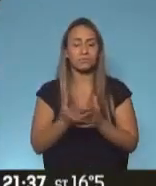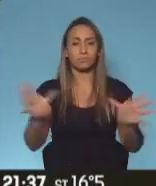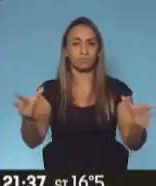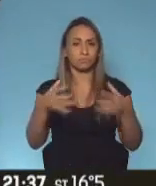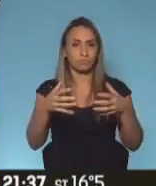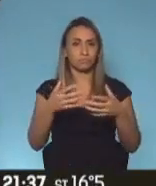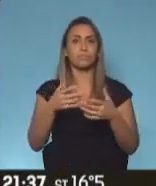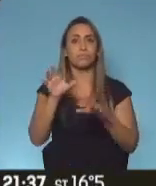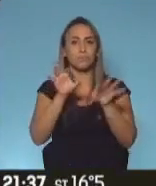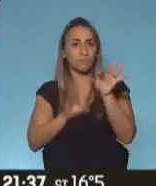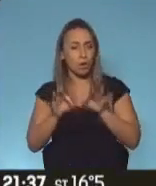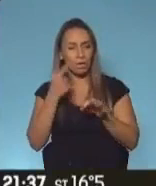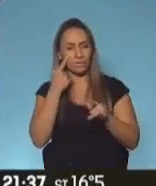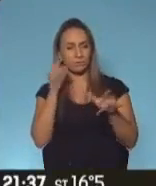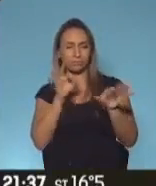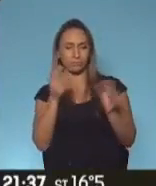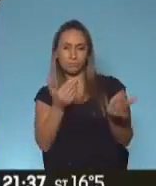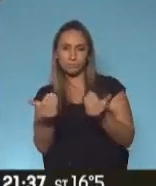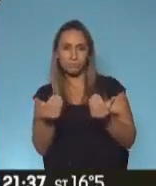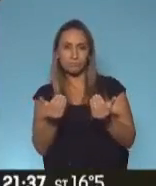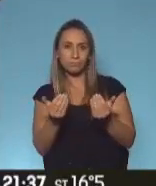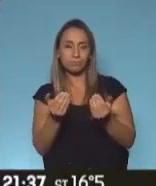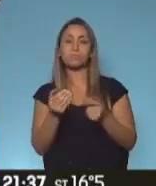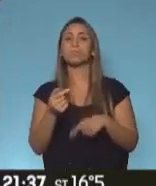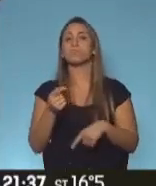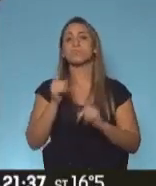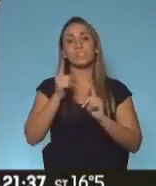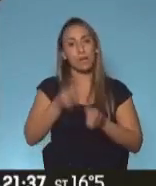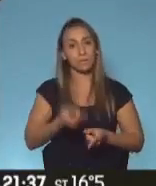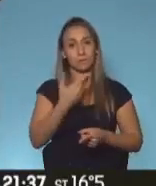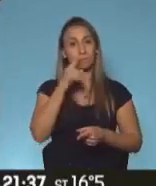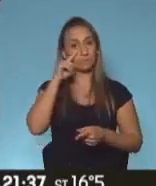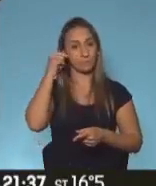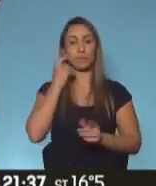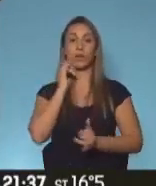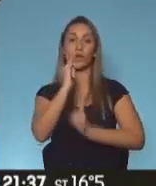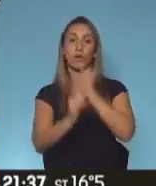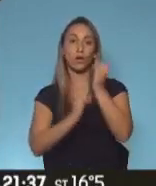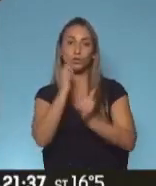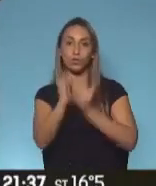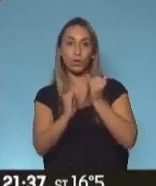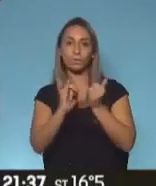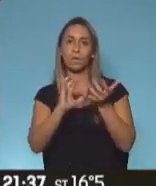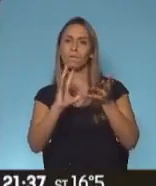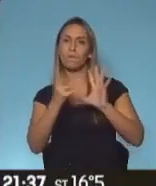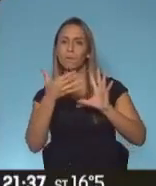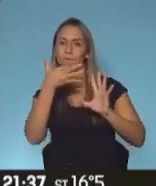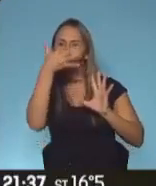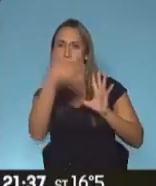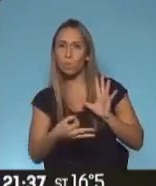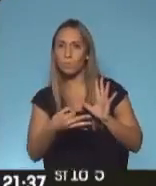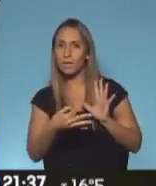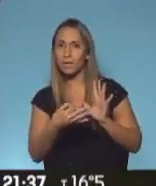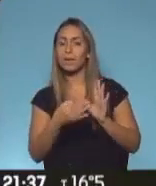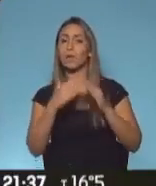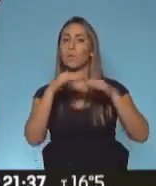Argentina. Les contó cómo se da la modalidad de cumplimiento y de necesidad de cumplimiento